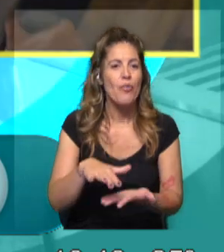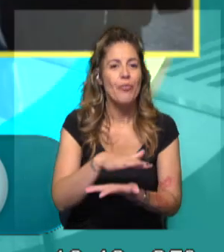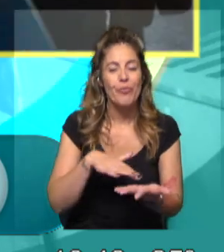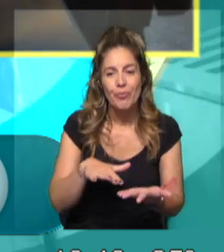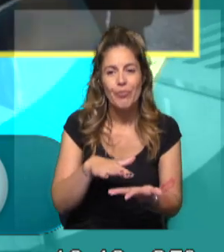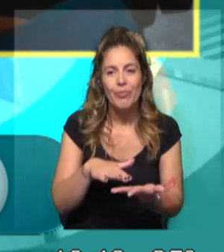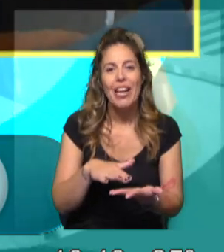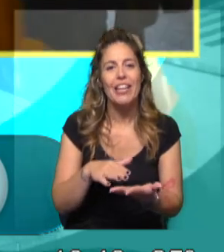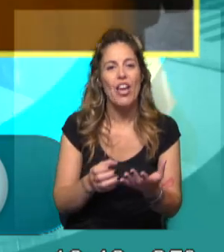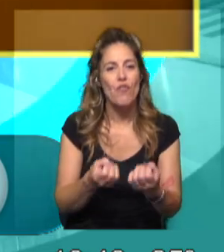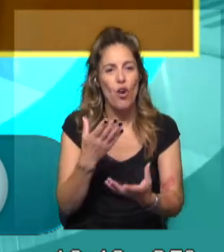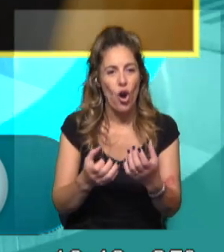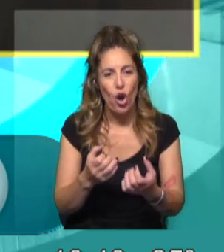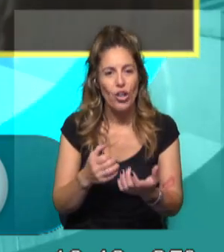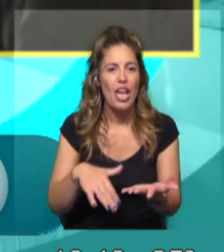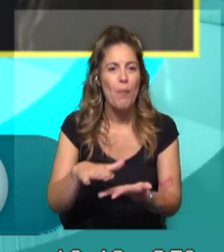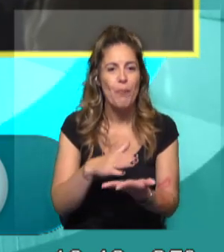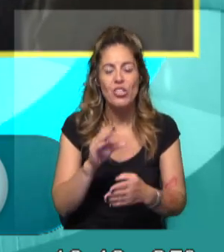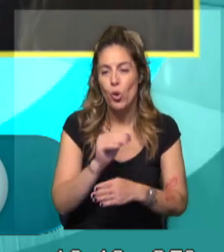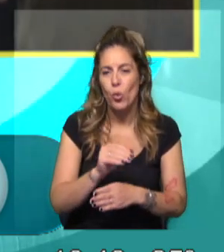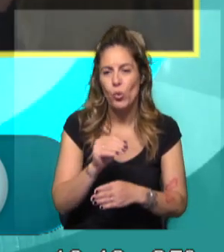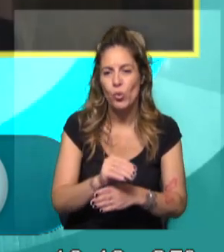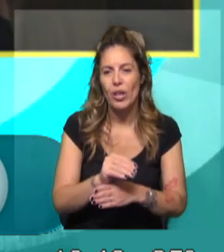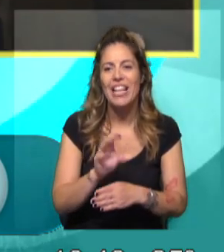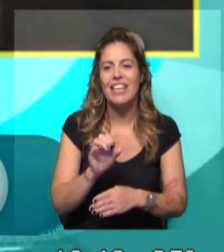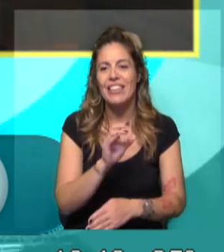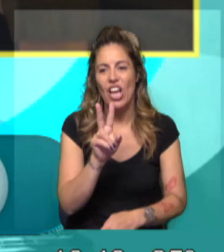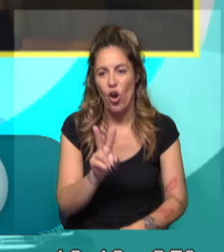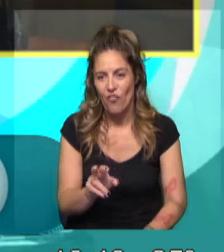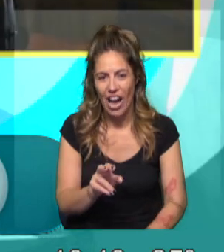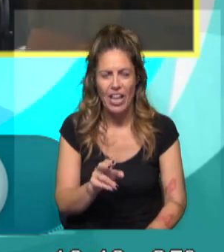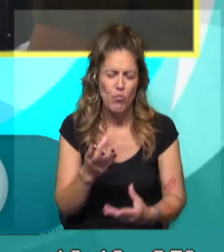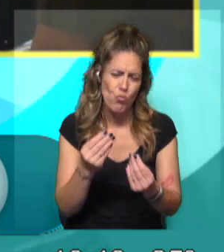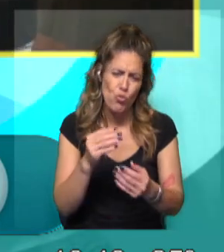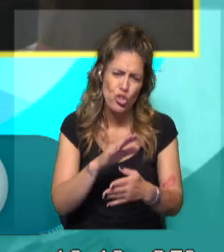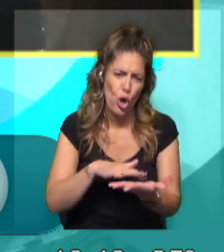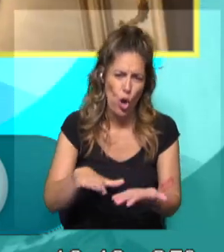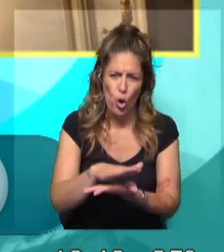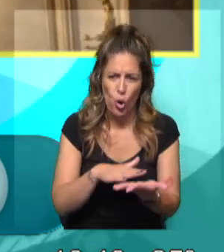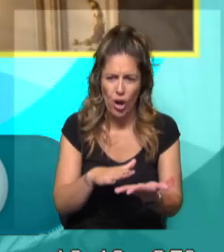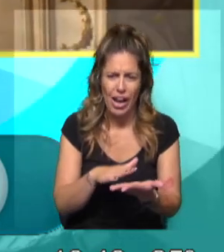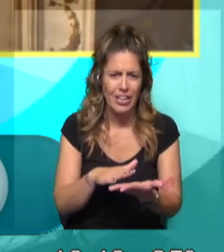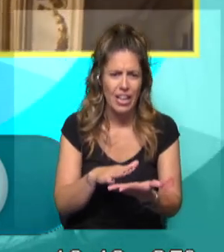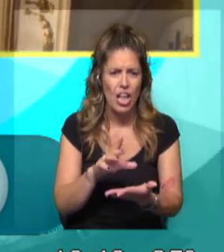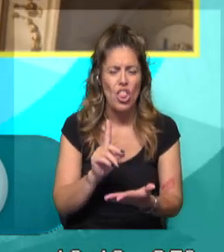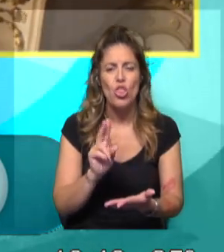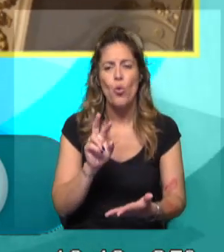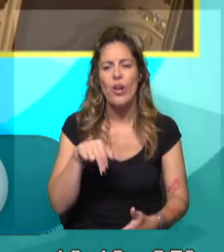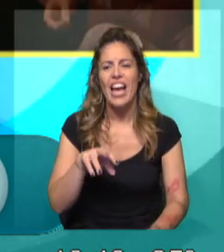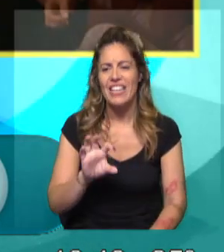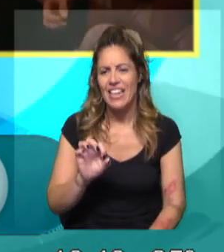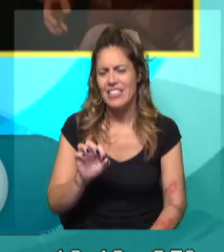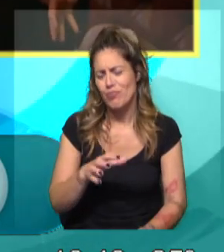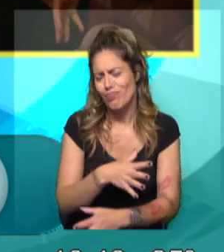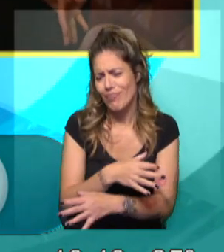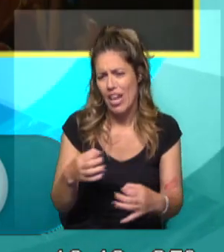está el Espacio Cultural Transatlántico, claro. está Santiago Vázquez, Casa de la Pólvora, Centro Cultural Las Duranas... Esto sí, es sí, una sí.